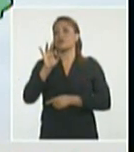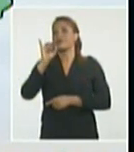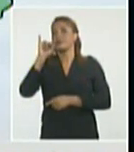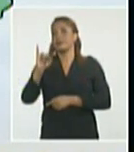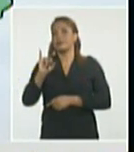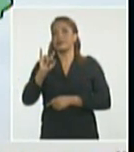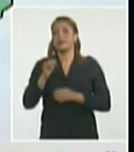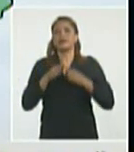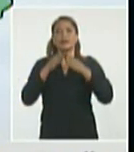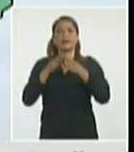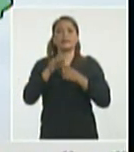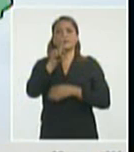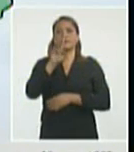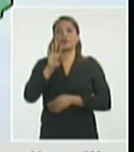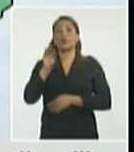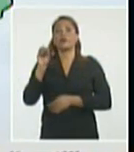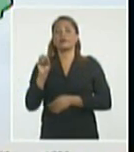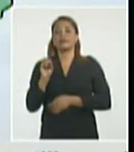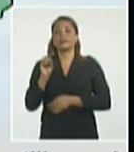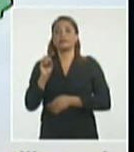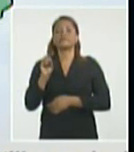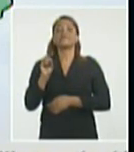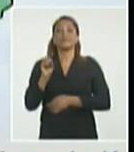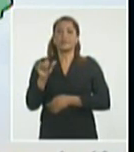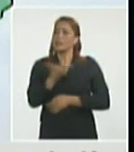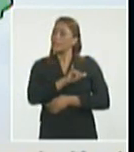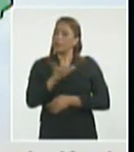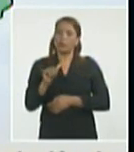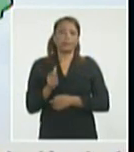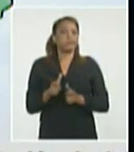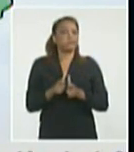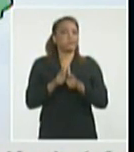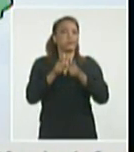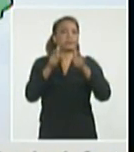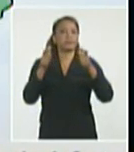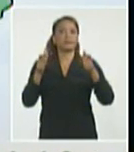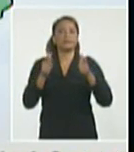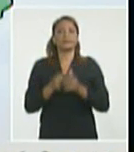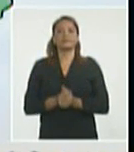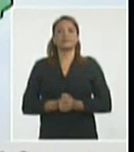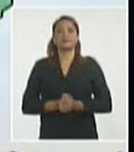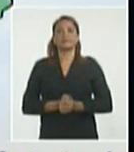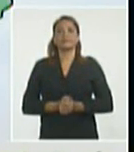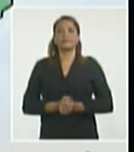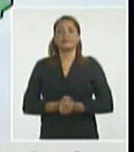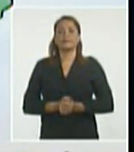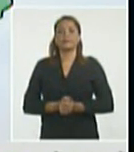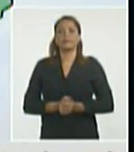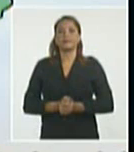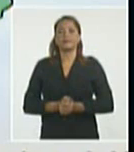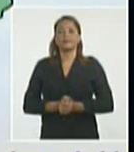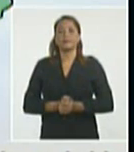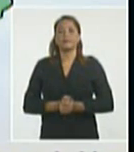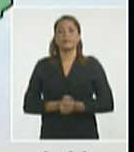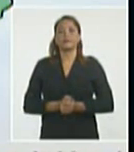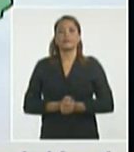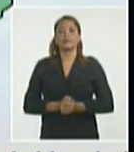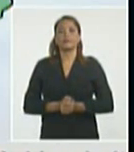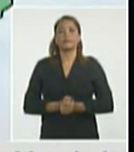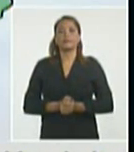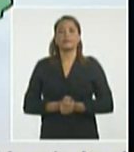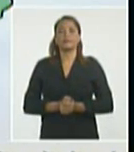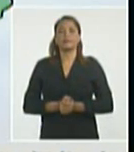con 190 también son elevadas. Como ha sido característico en los últimos días, pues